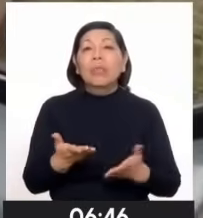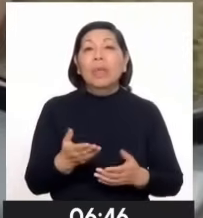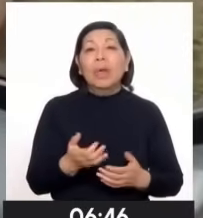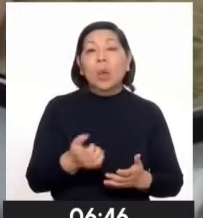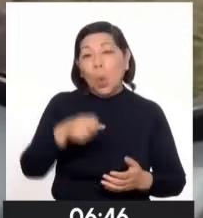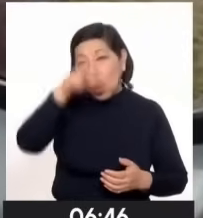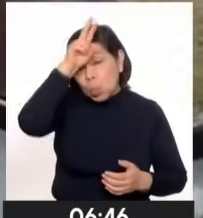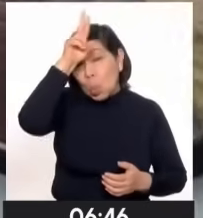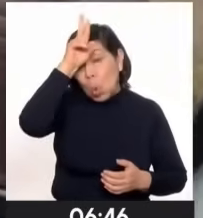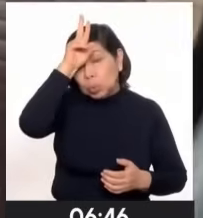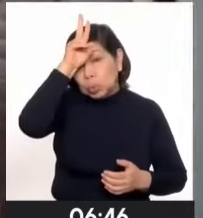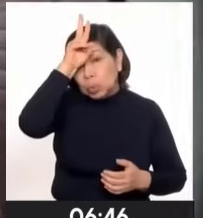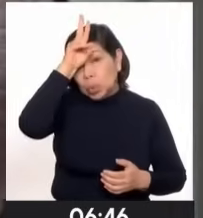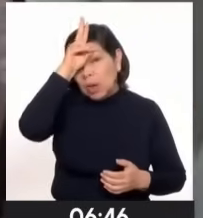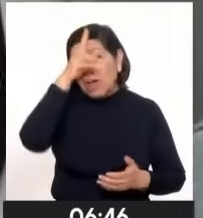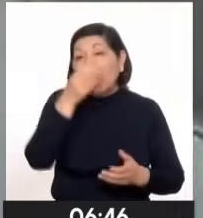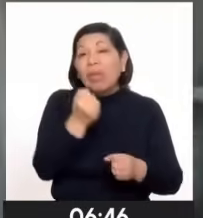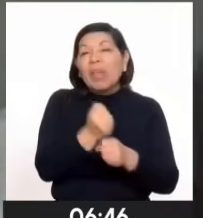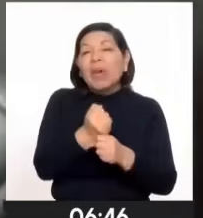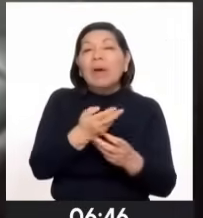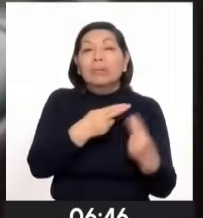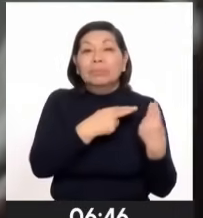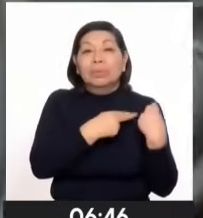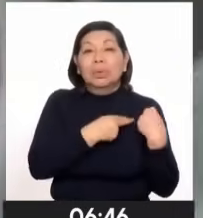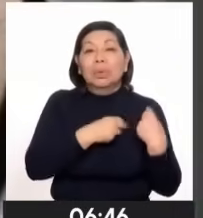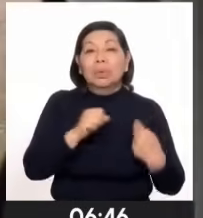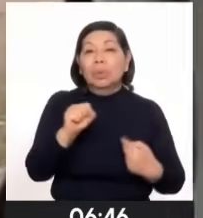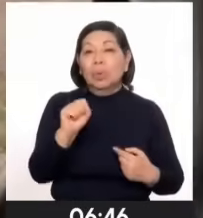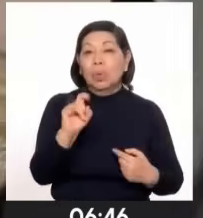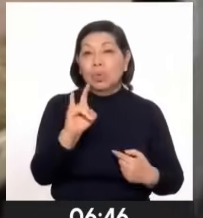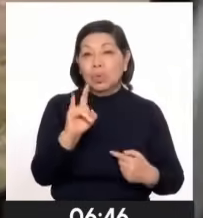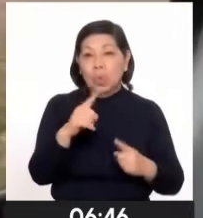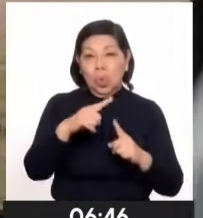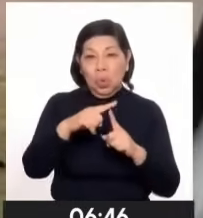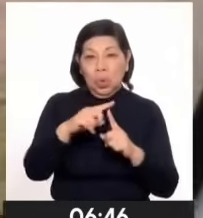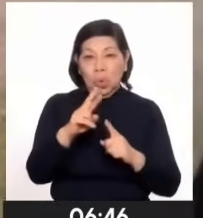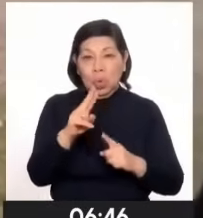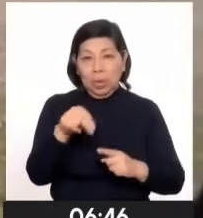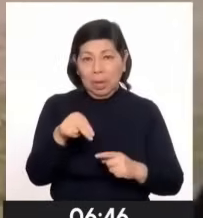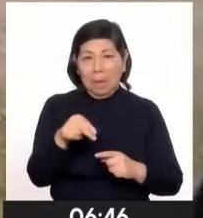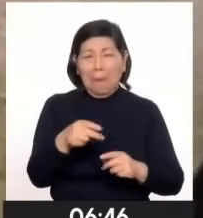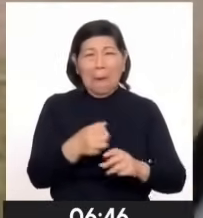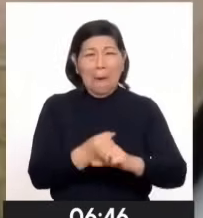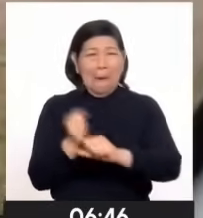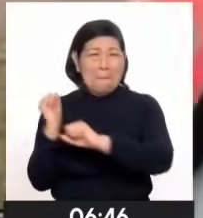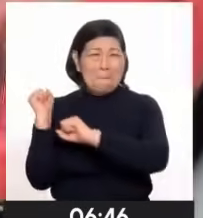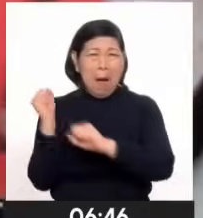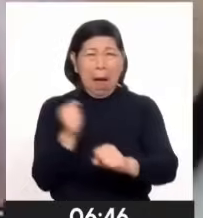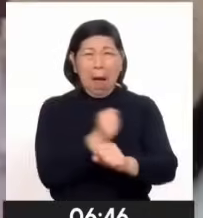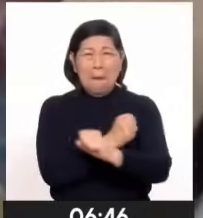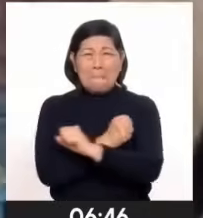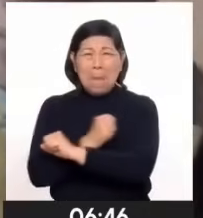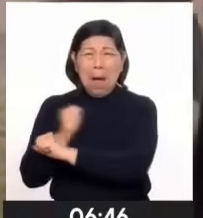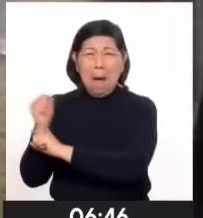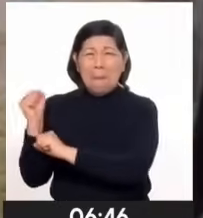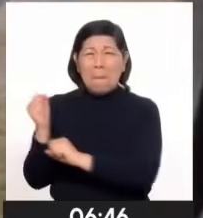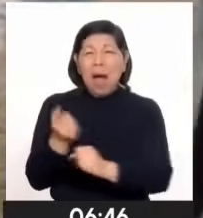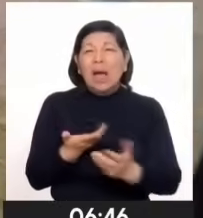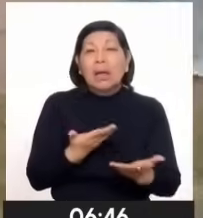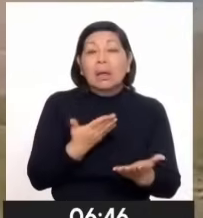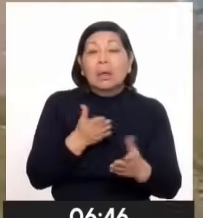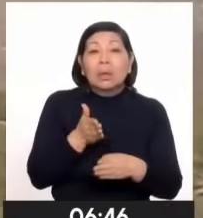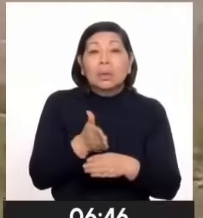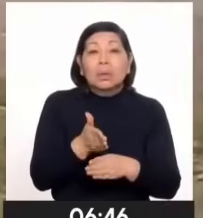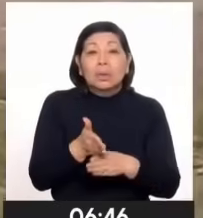fiscalizadores de la unidad desconcentrada de esta región fueron agredidos con palos y piedras cuando se disponían a